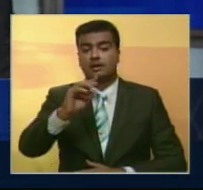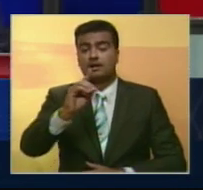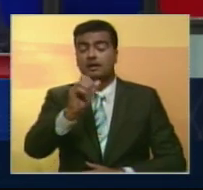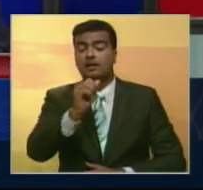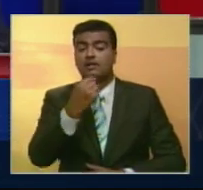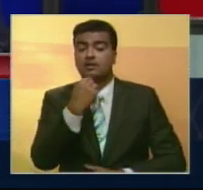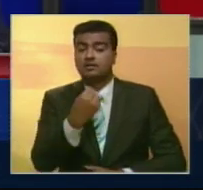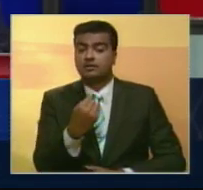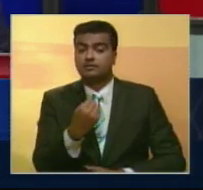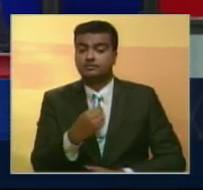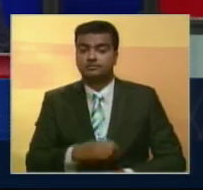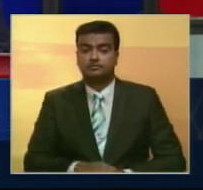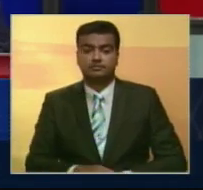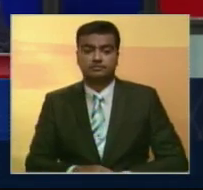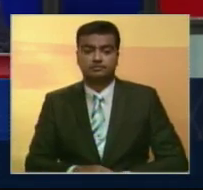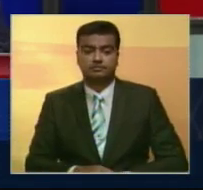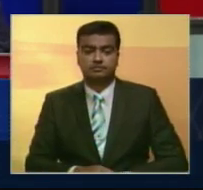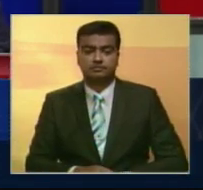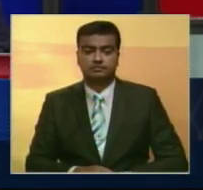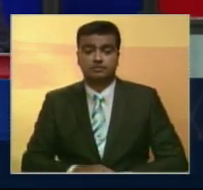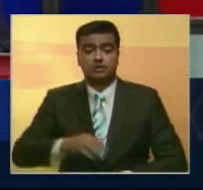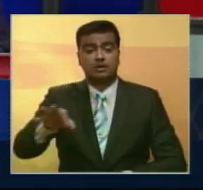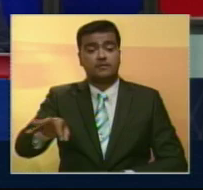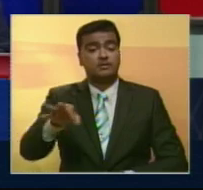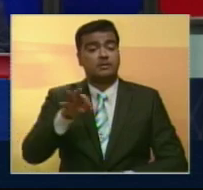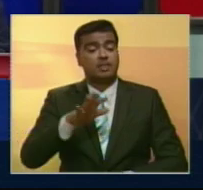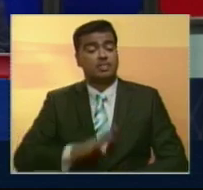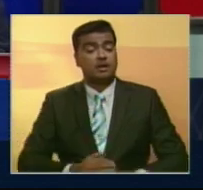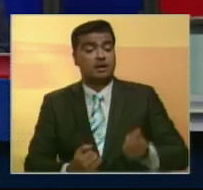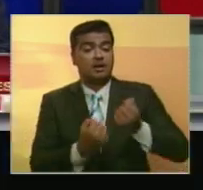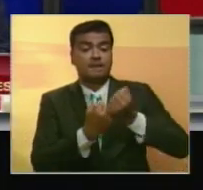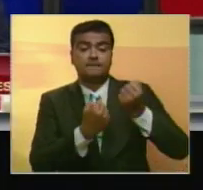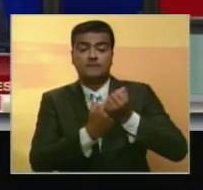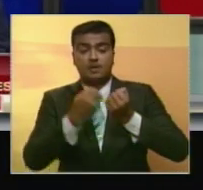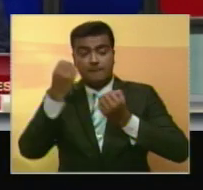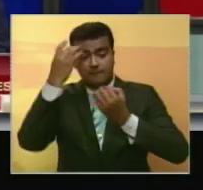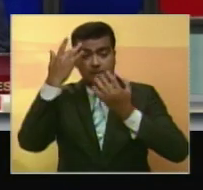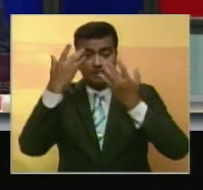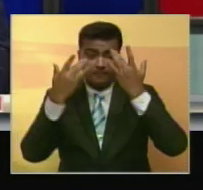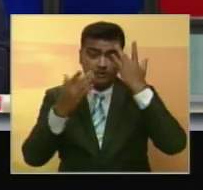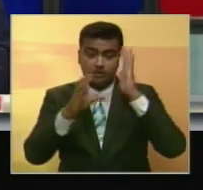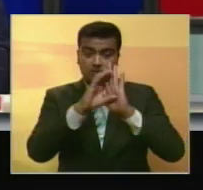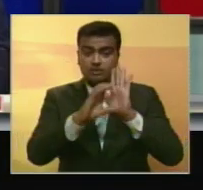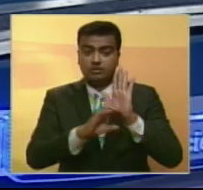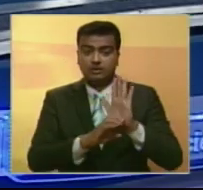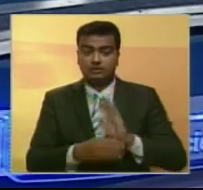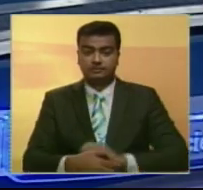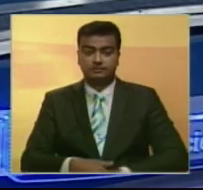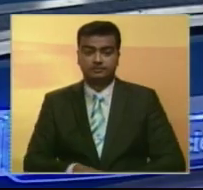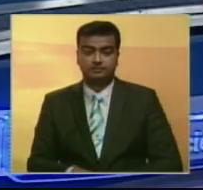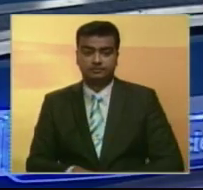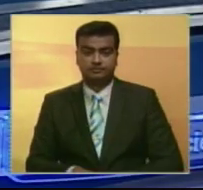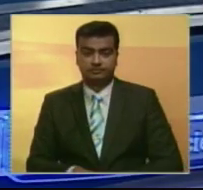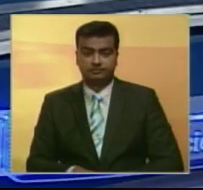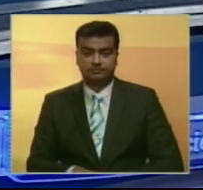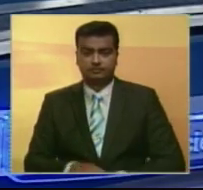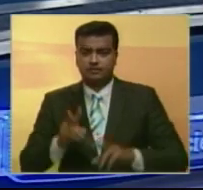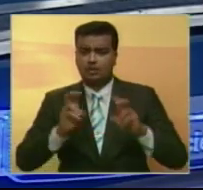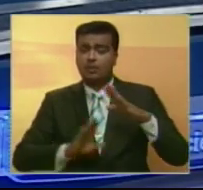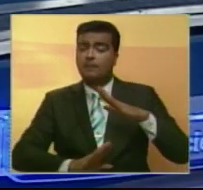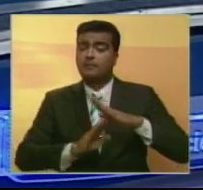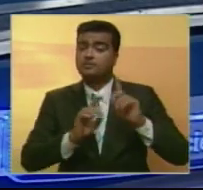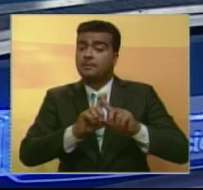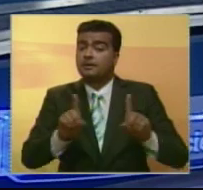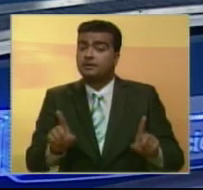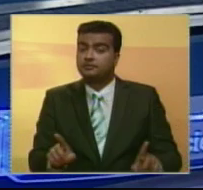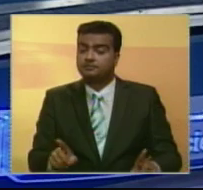que el senador respondió que su elegibilidad está apoyada por expertos constitucionales. Nueva pausa, pero